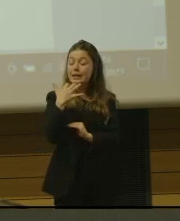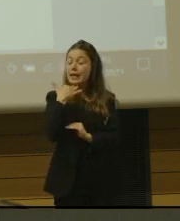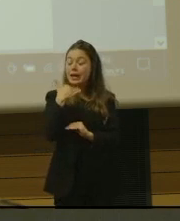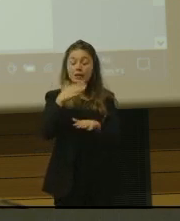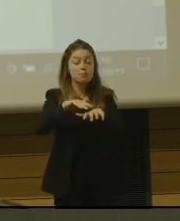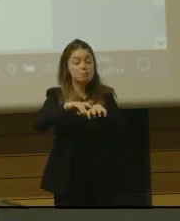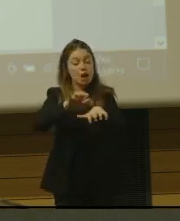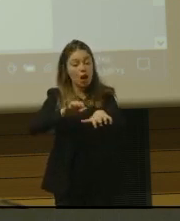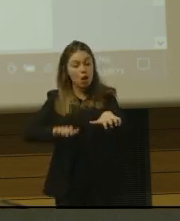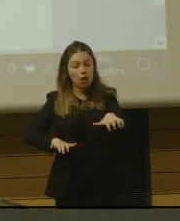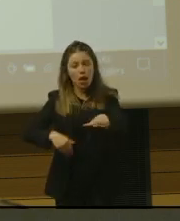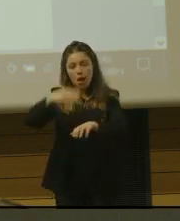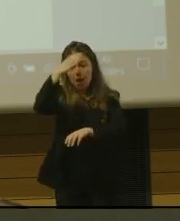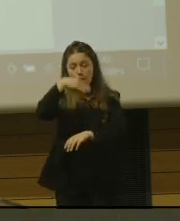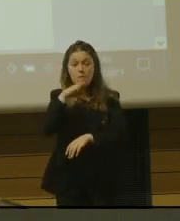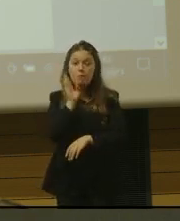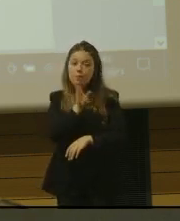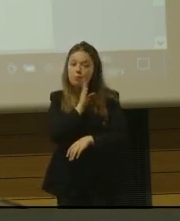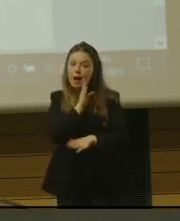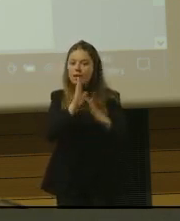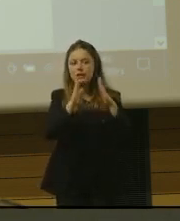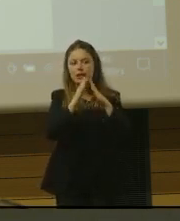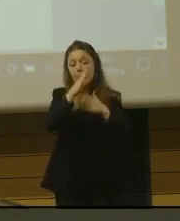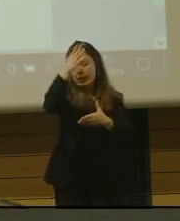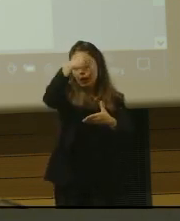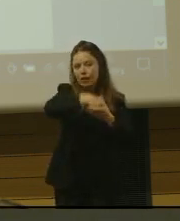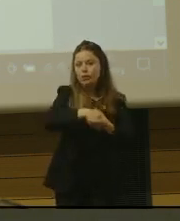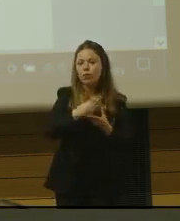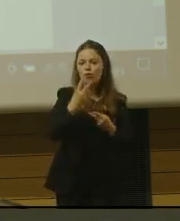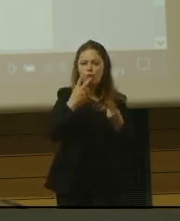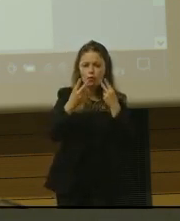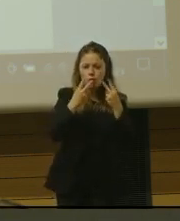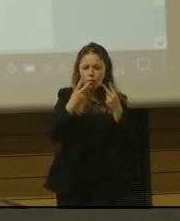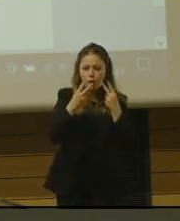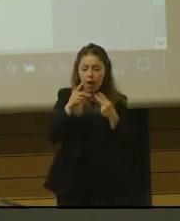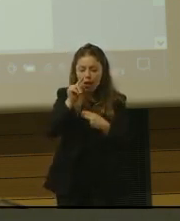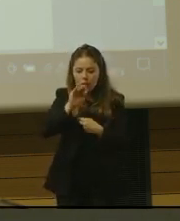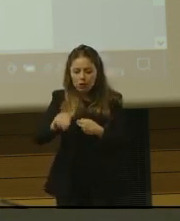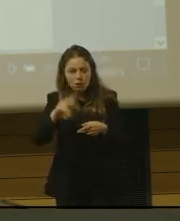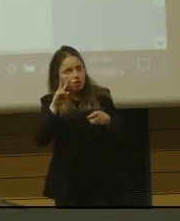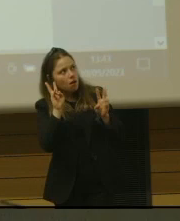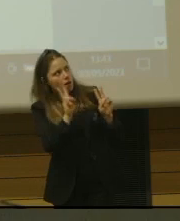mayoría, de padres que fumaban en casa delante de los niños.